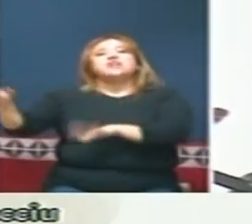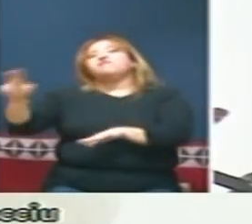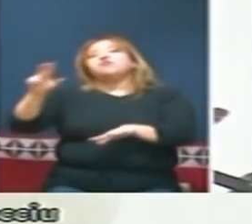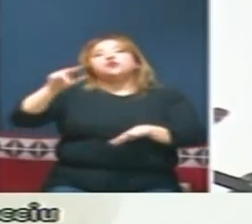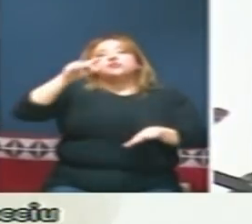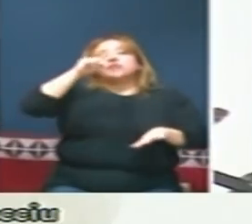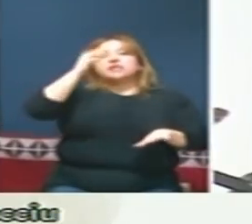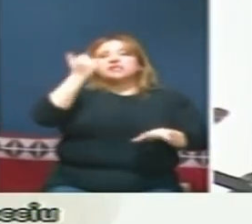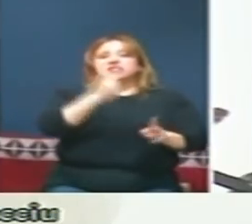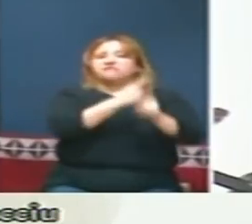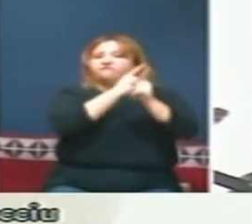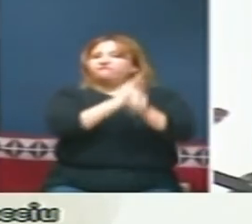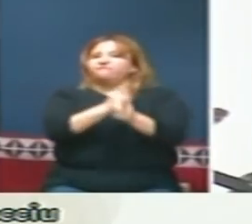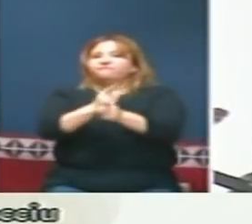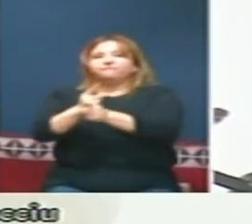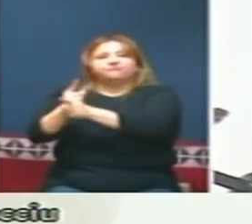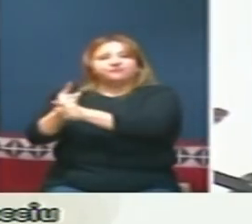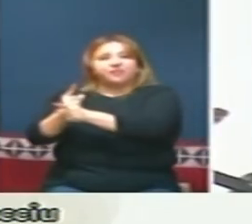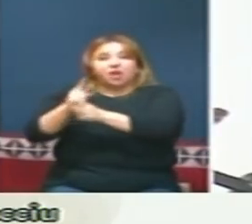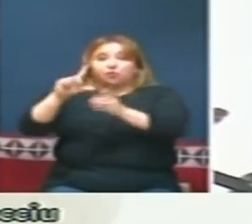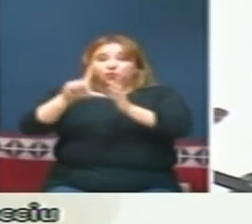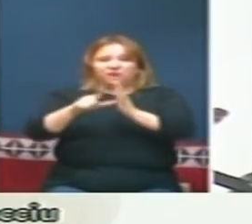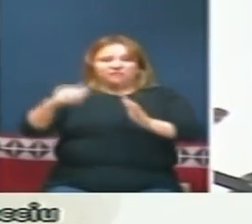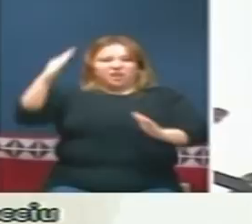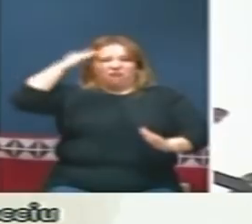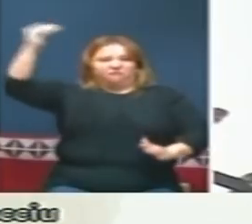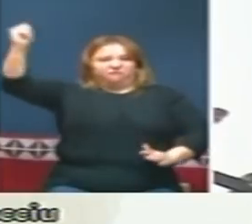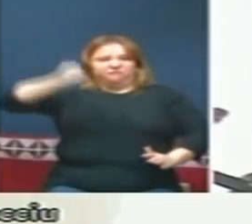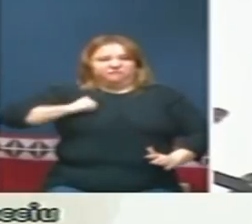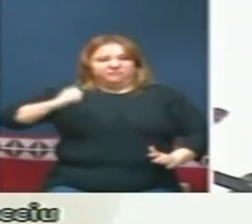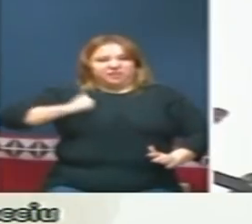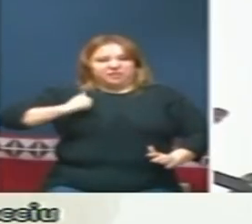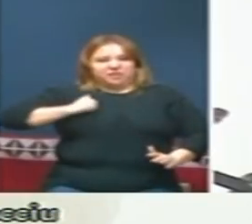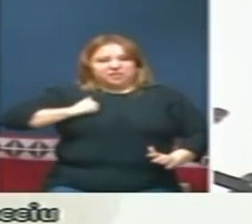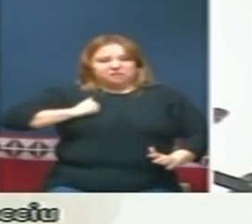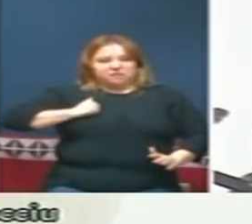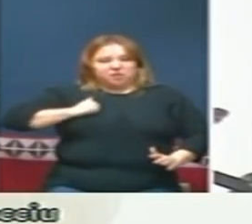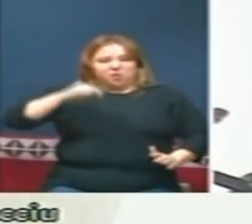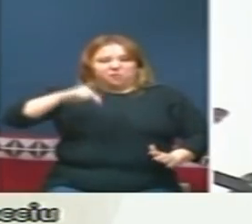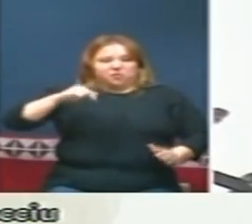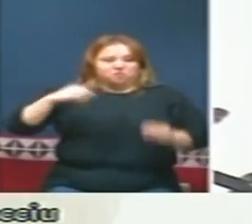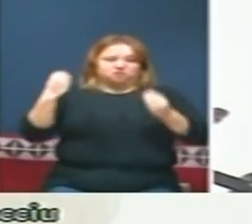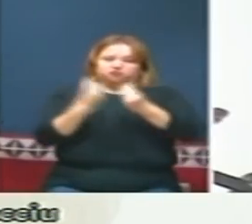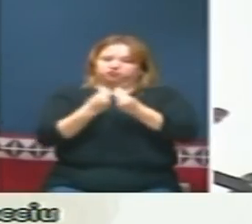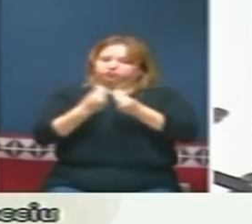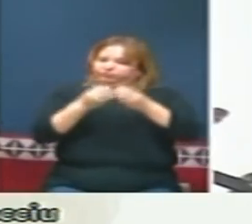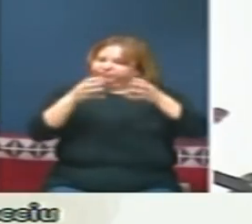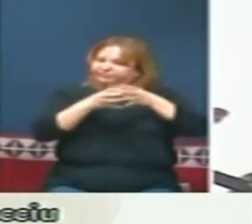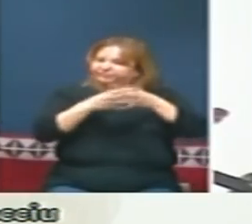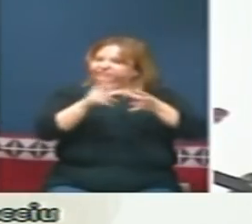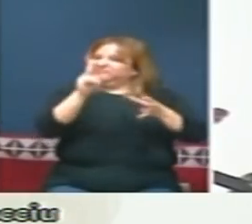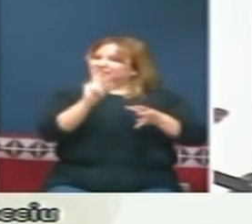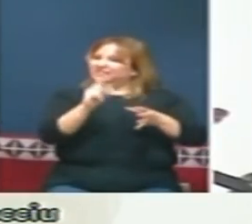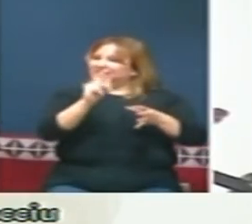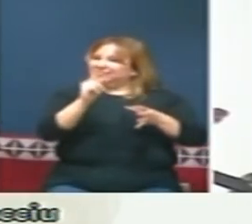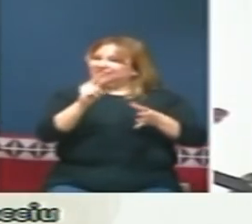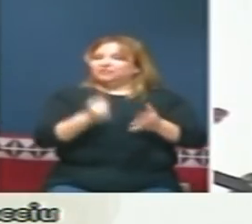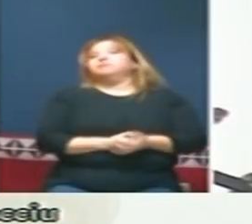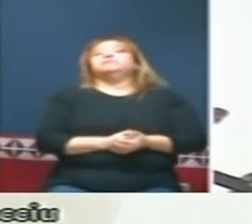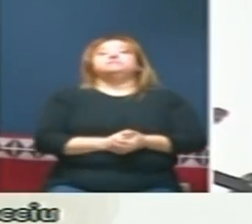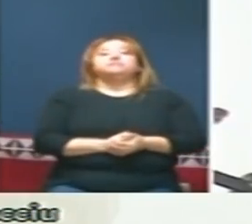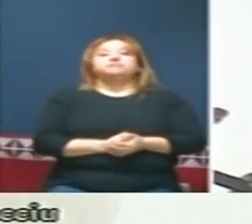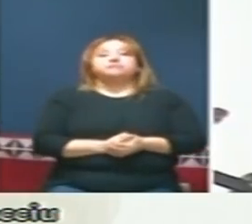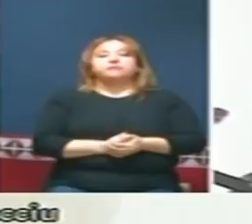1976 durante el periodo de la dictadura militar, marcado por un clima político y social